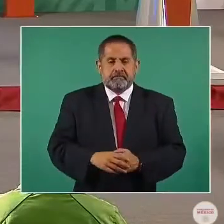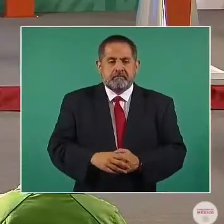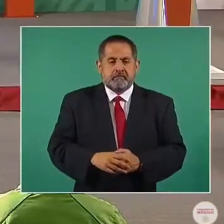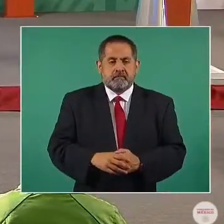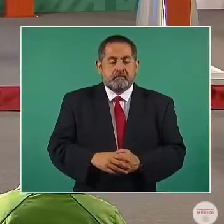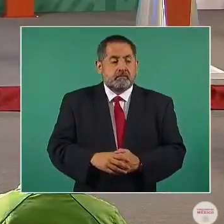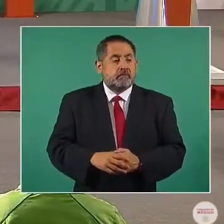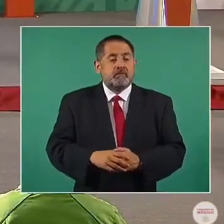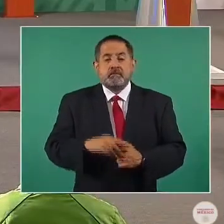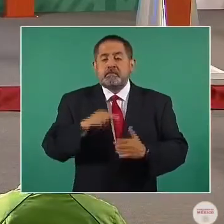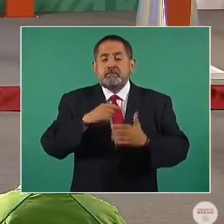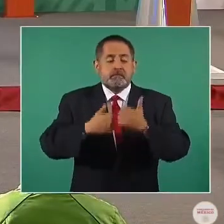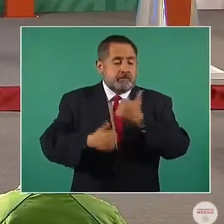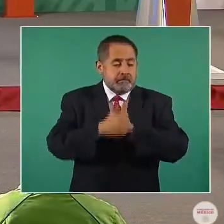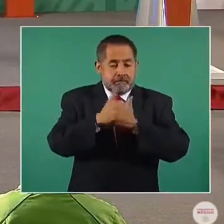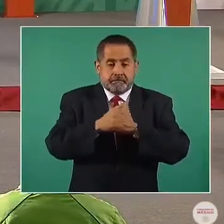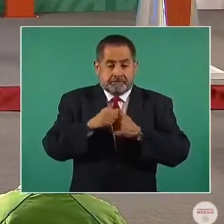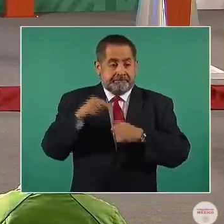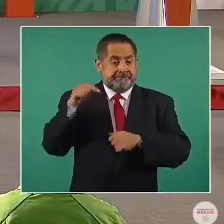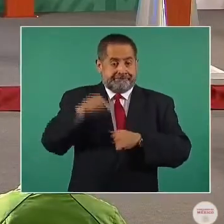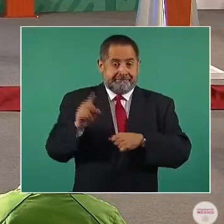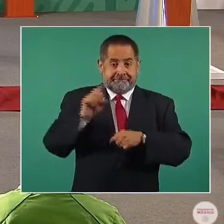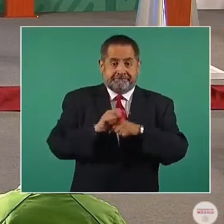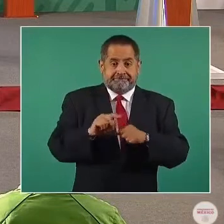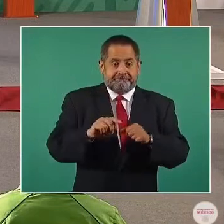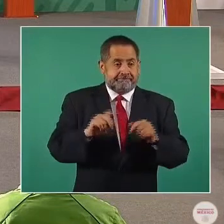Se lleva a cabo en la campaña un debate.